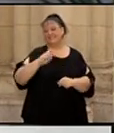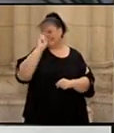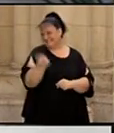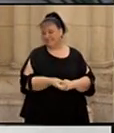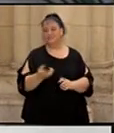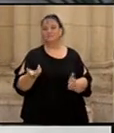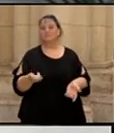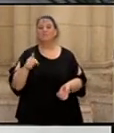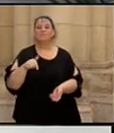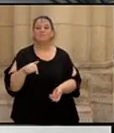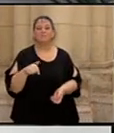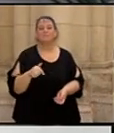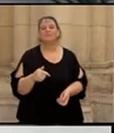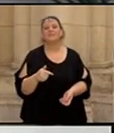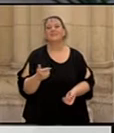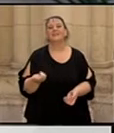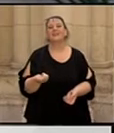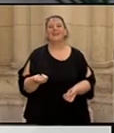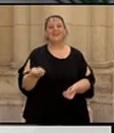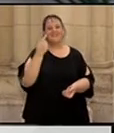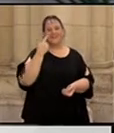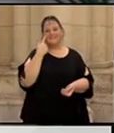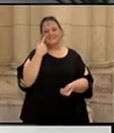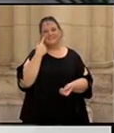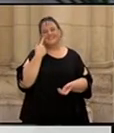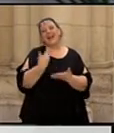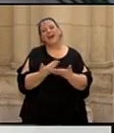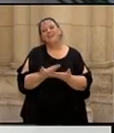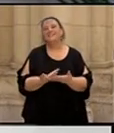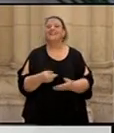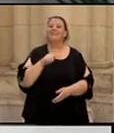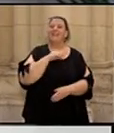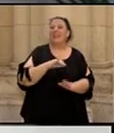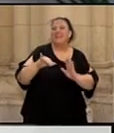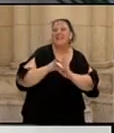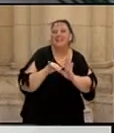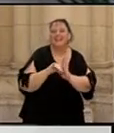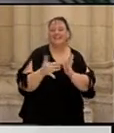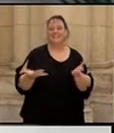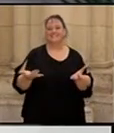Y aquí vemos los auténticos y los cercanos.